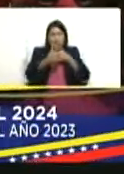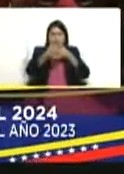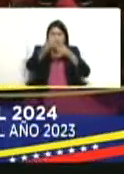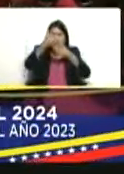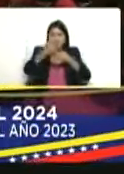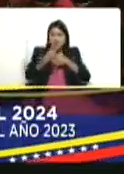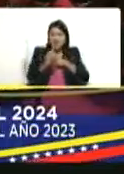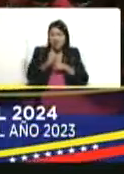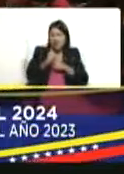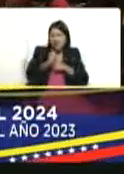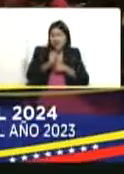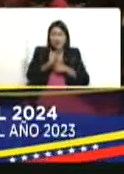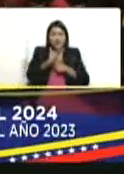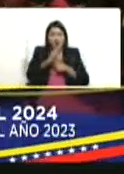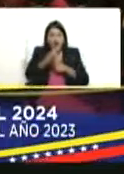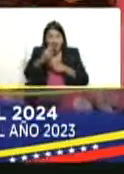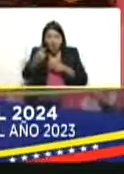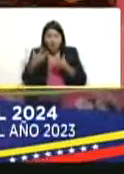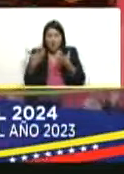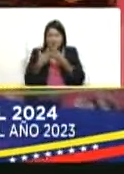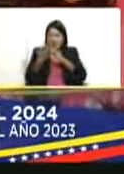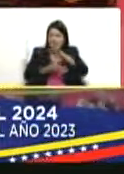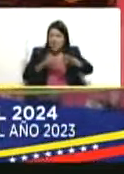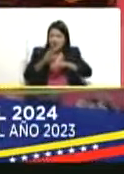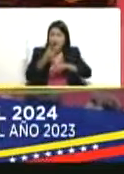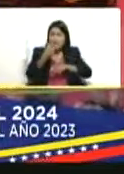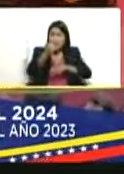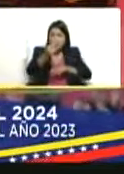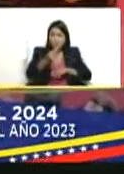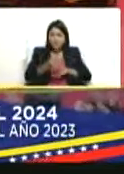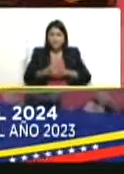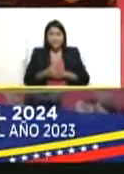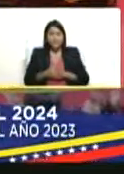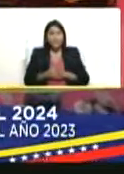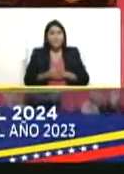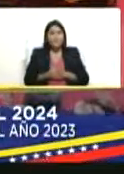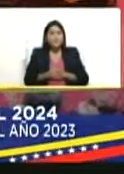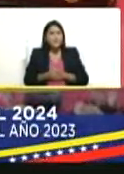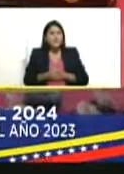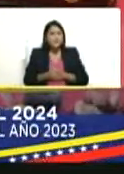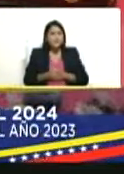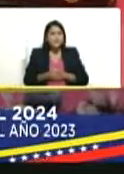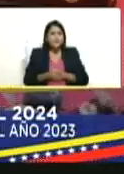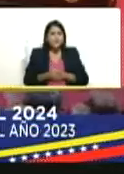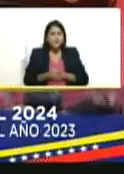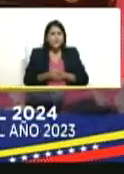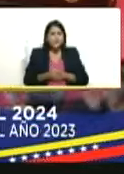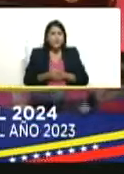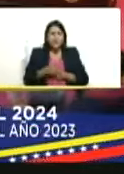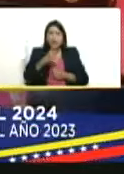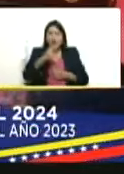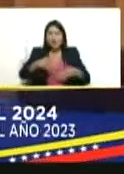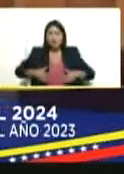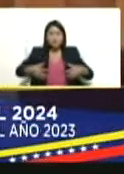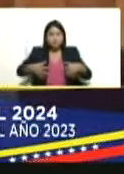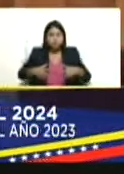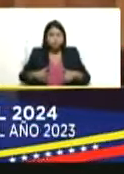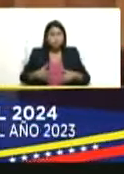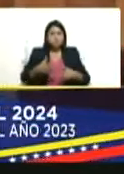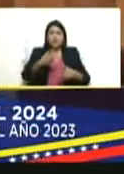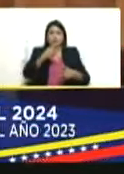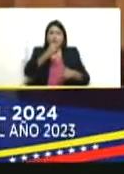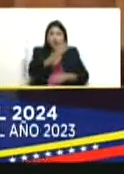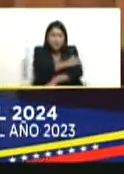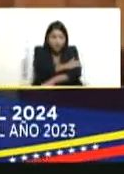la amenaza, no a la violencia, no, no a los apellidos, no a la oligarquía, no